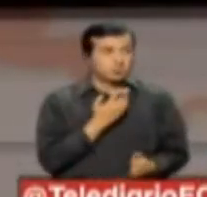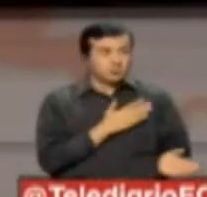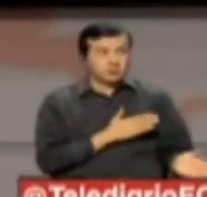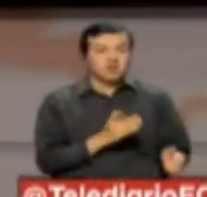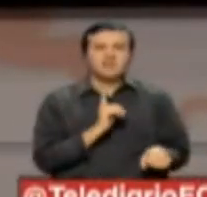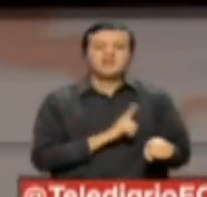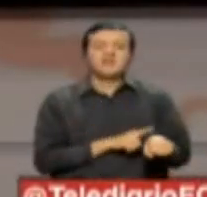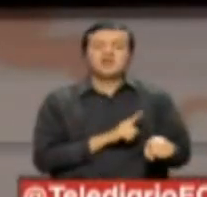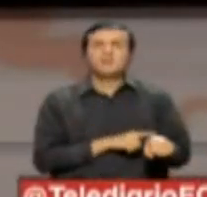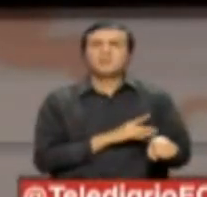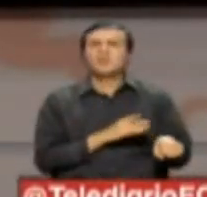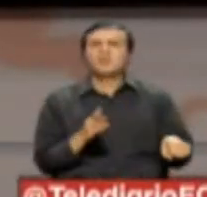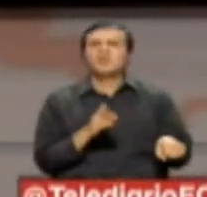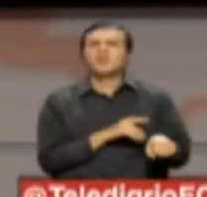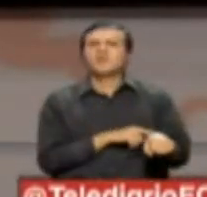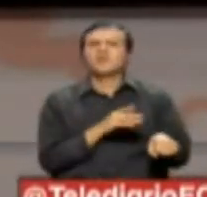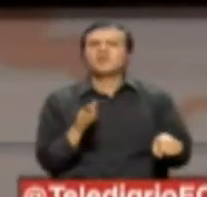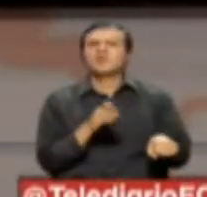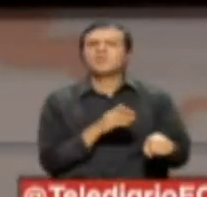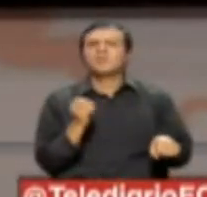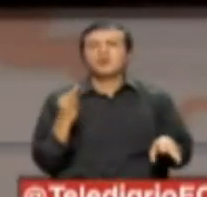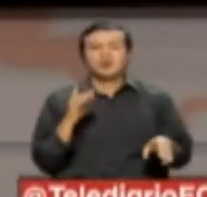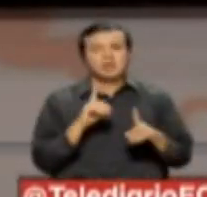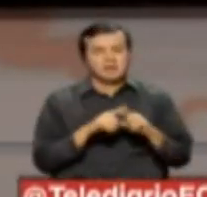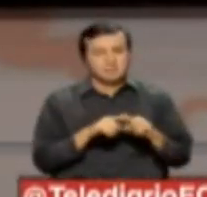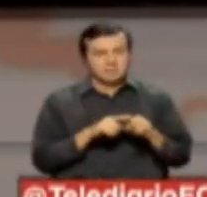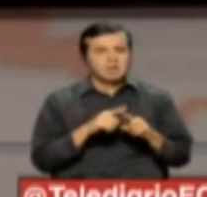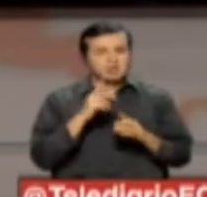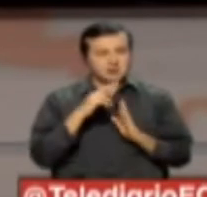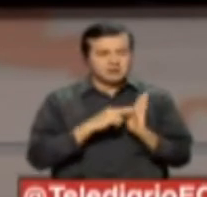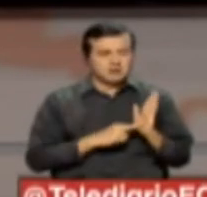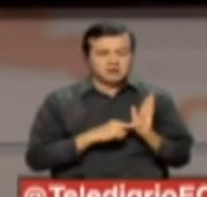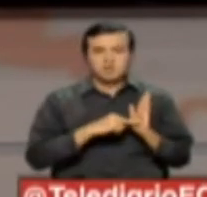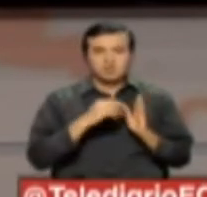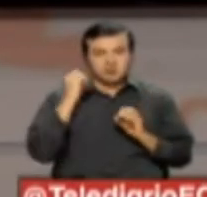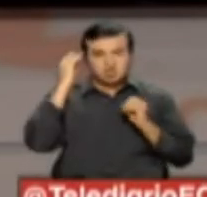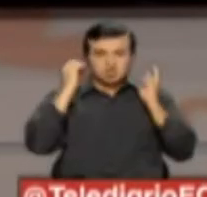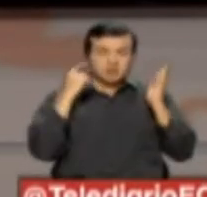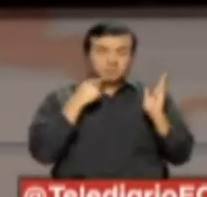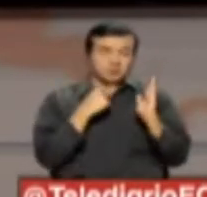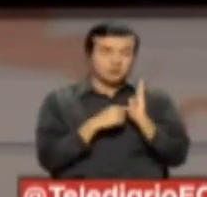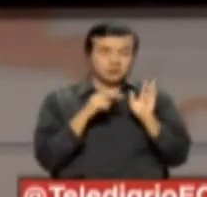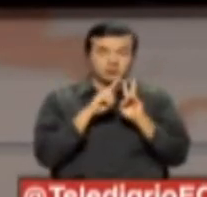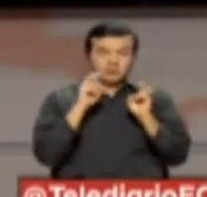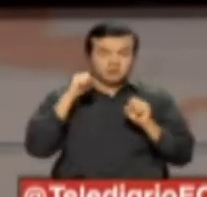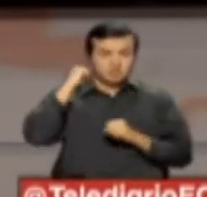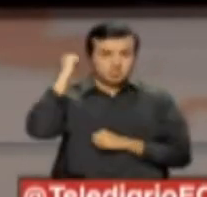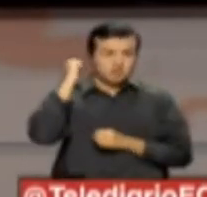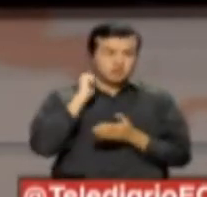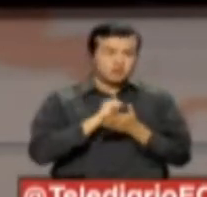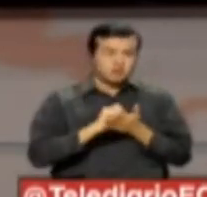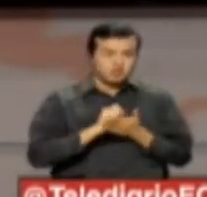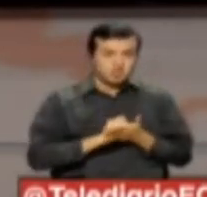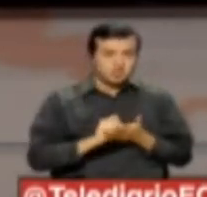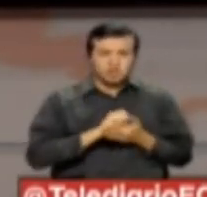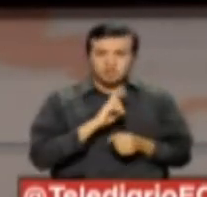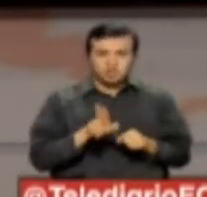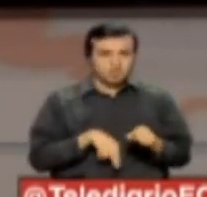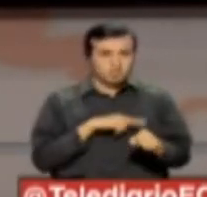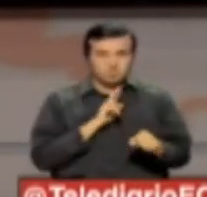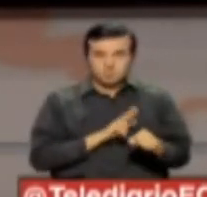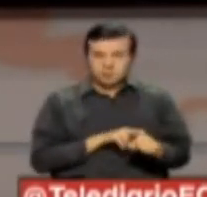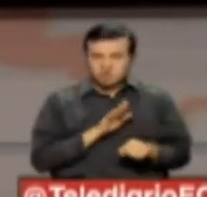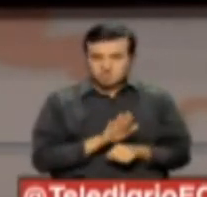a una persona en hacer este todo depende del tipo de registro del tipo de creación por ejemplo en el ámbito del derecho de autor es bastante sencillo